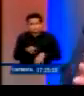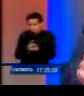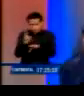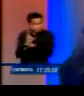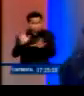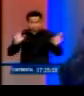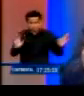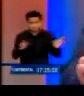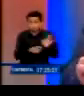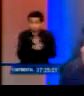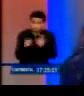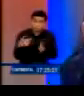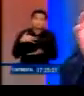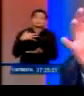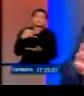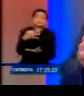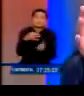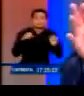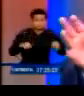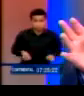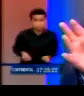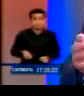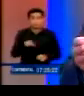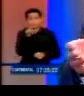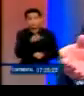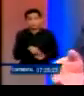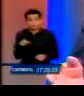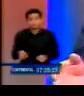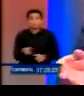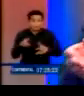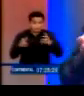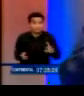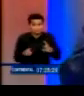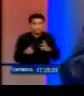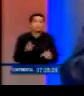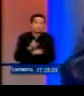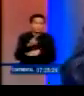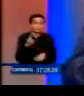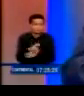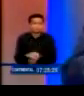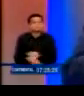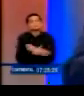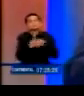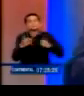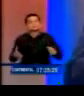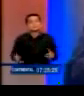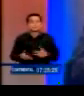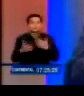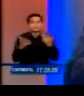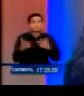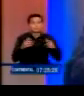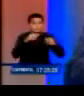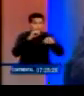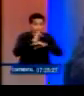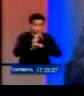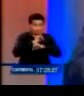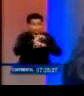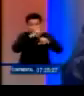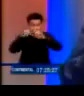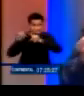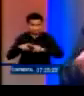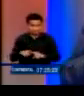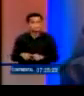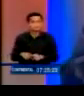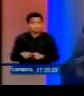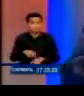lo utilizarán de manera voluntaria. El ciudadano que así lo quiera hacer, lo utiliza. Lo que sí es que las diferentes instituciones del sistema